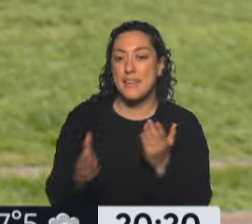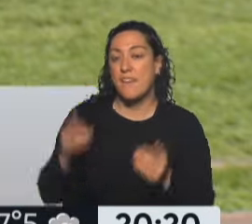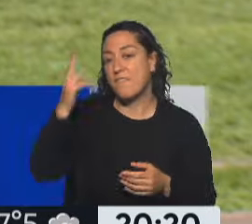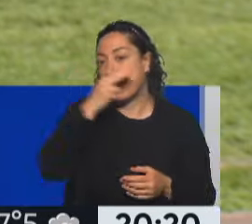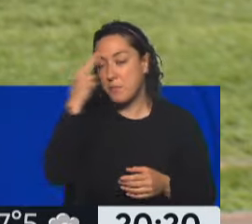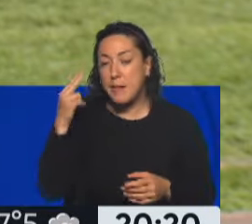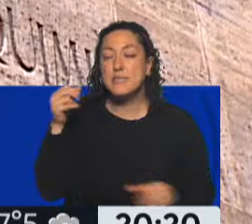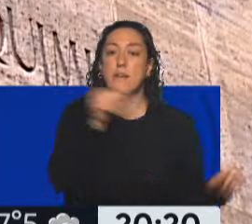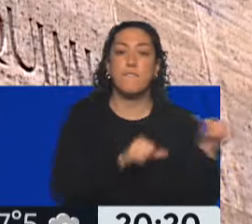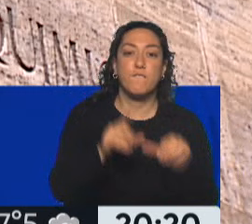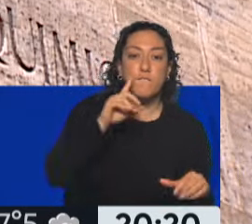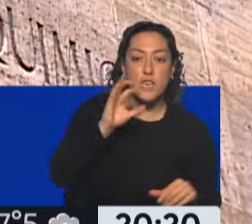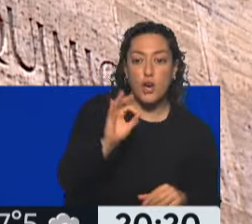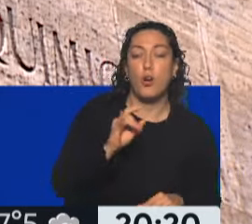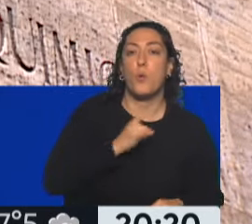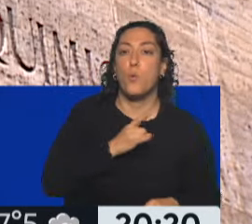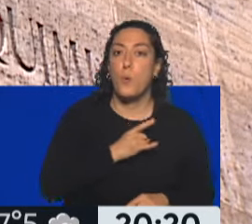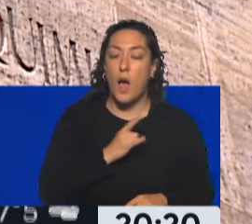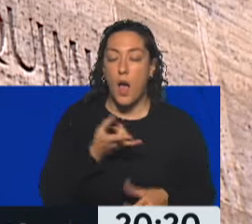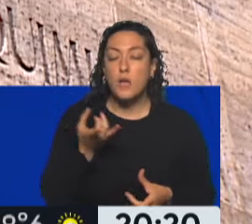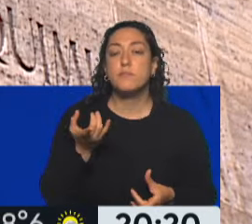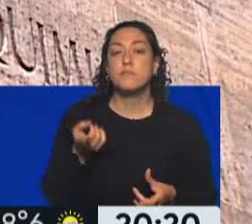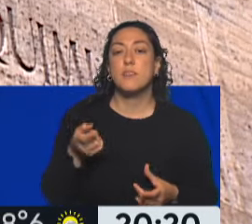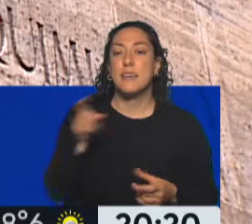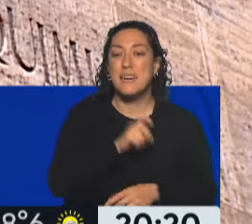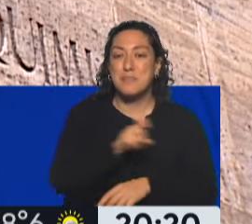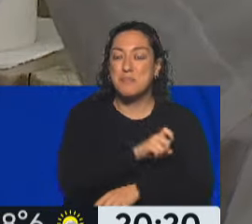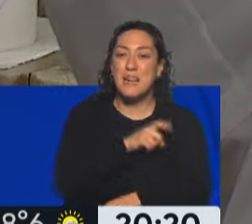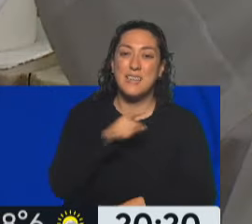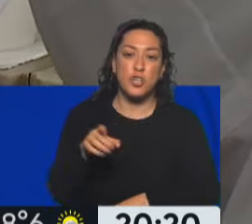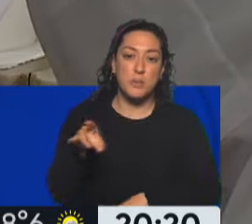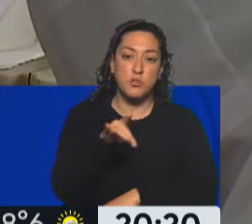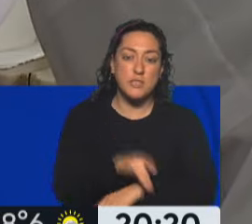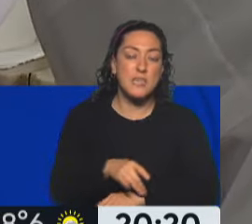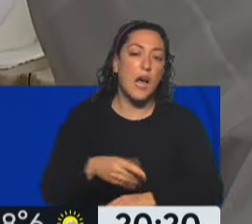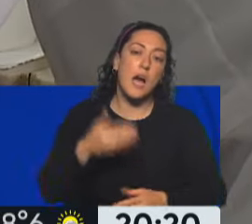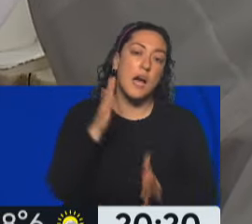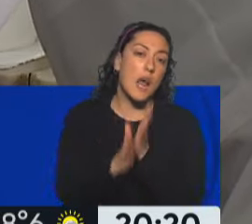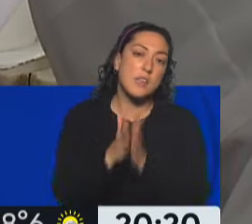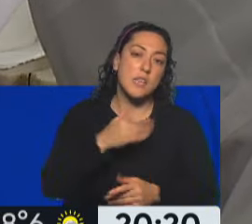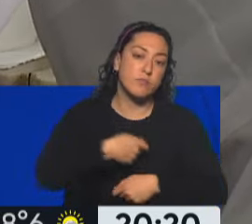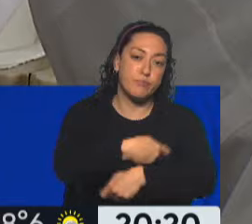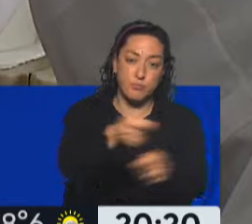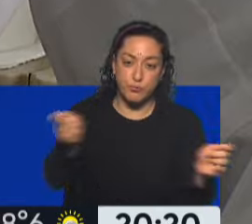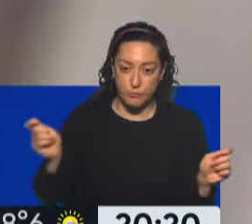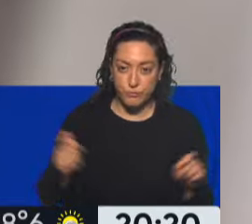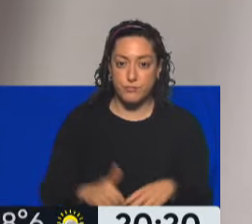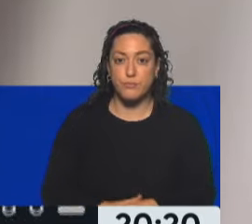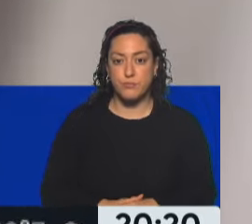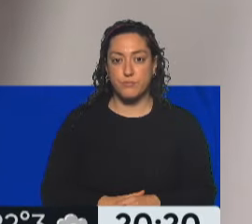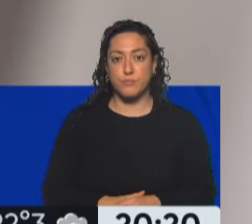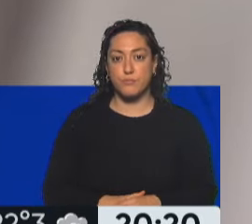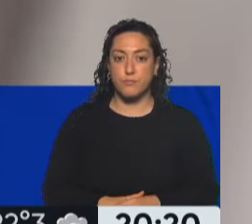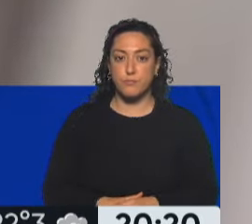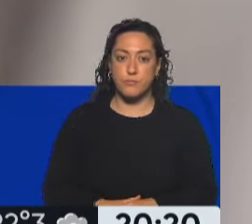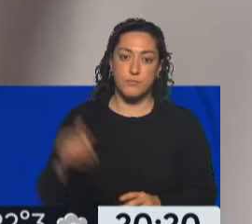y Bioquímica de la UBA preparan repelentes para distribuir de manera gratuita entre la población. Nos encontramos